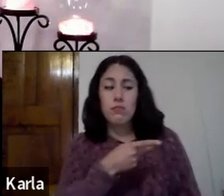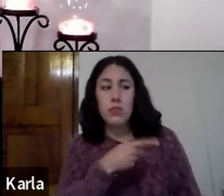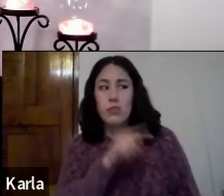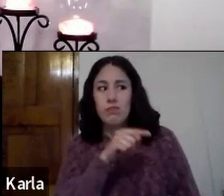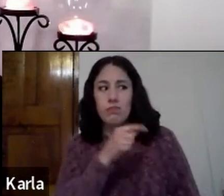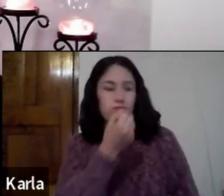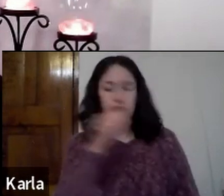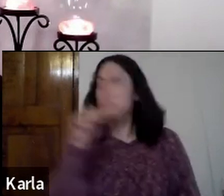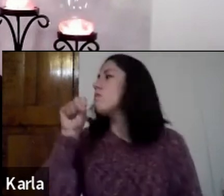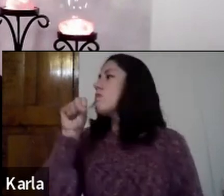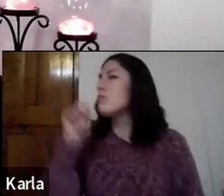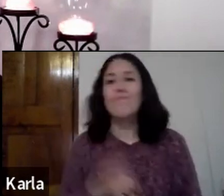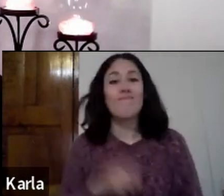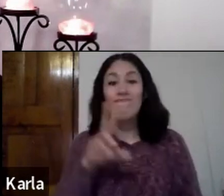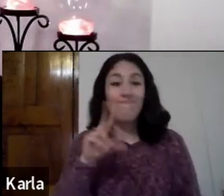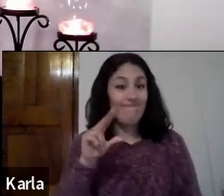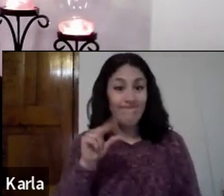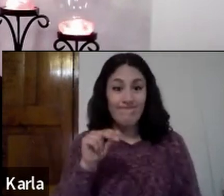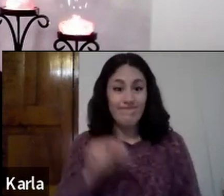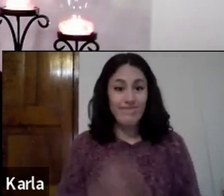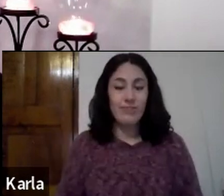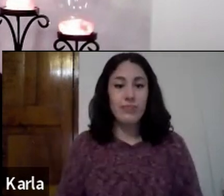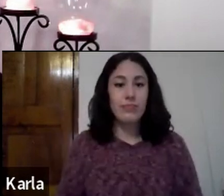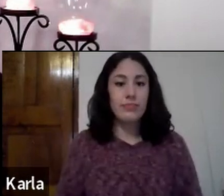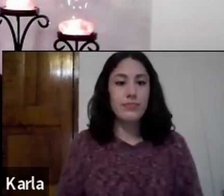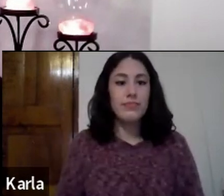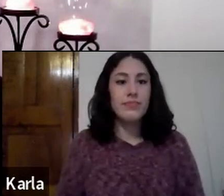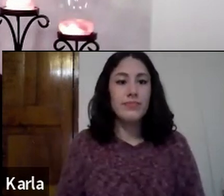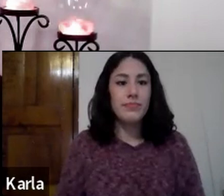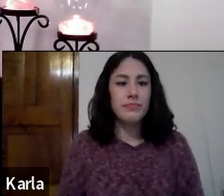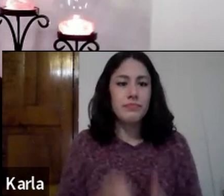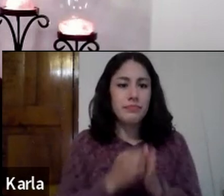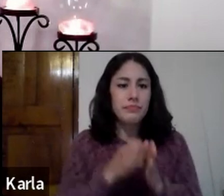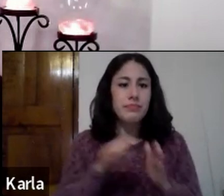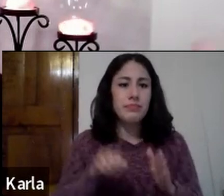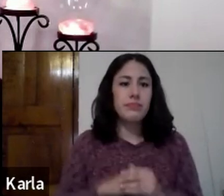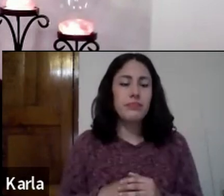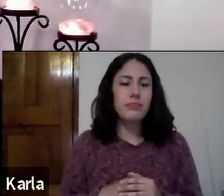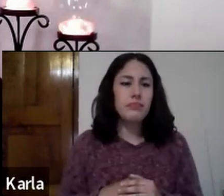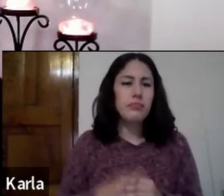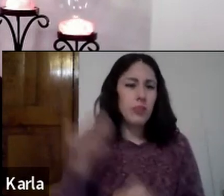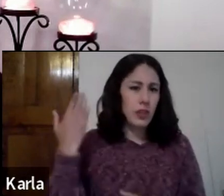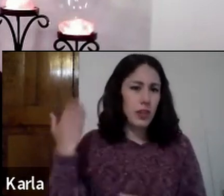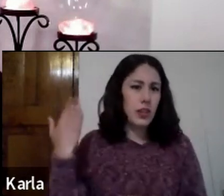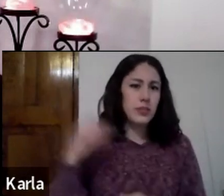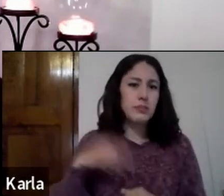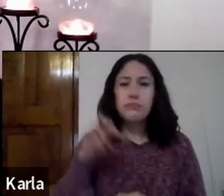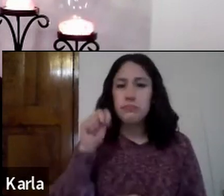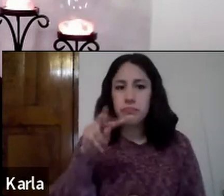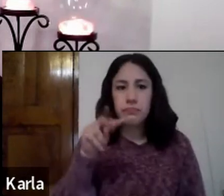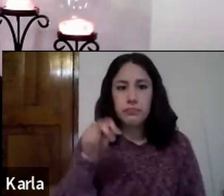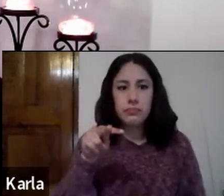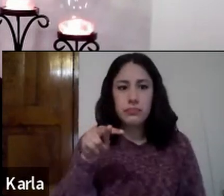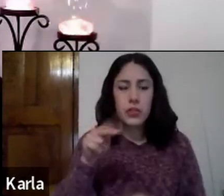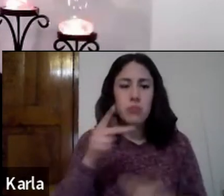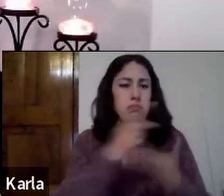documental de dónde se entrevistaba que los jesuitas de la provincia california hacían a una